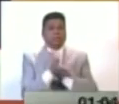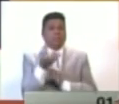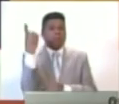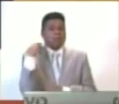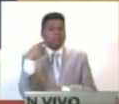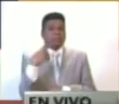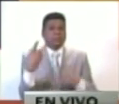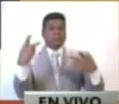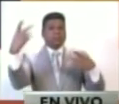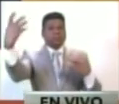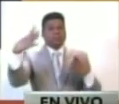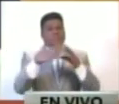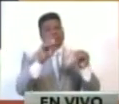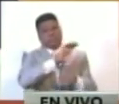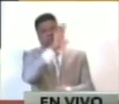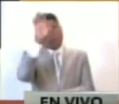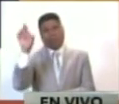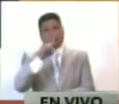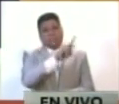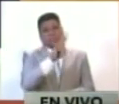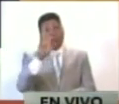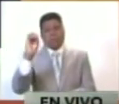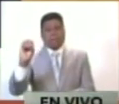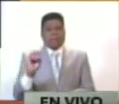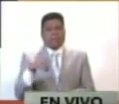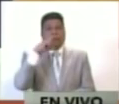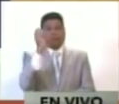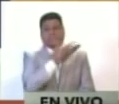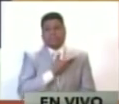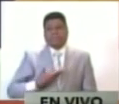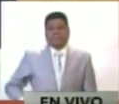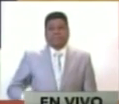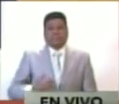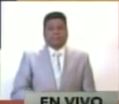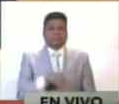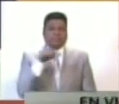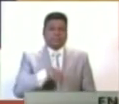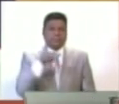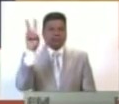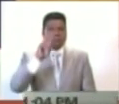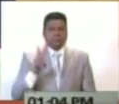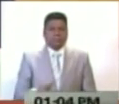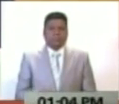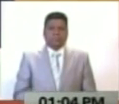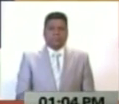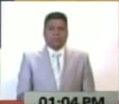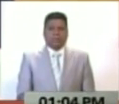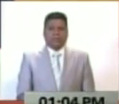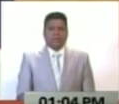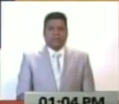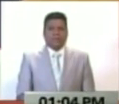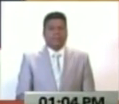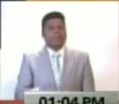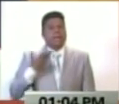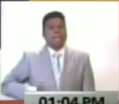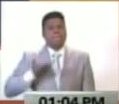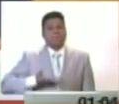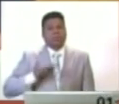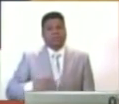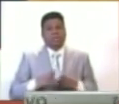entrega al presidente Nicolás Maduro, presidente de la República Bolivariana de Venezuela, de este tan